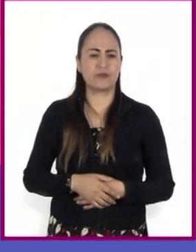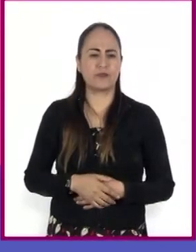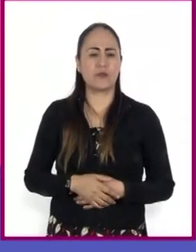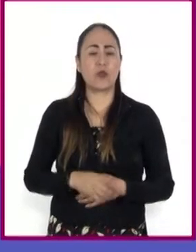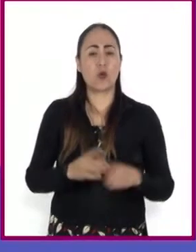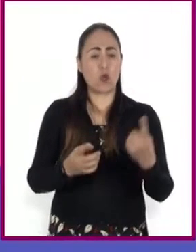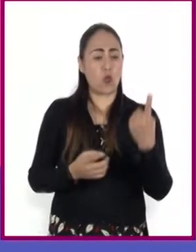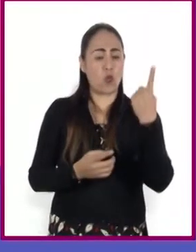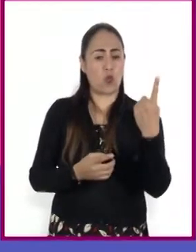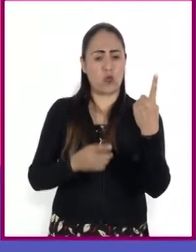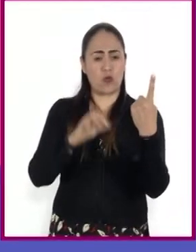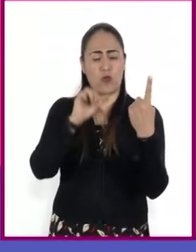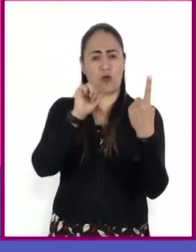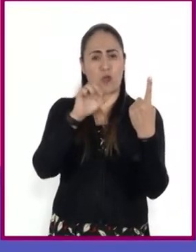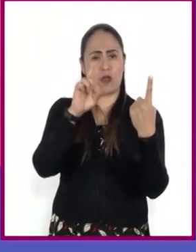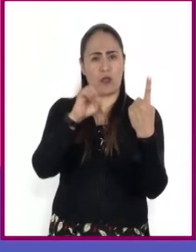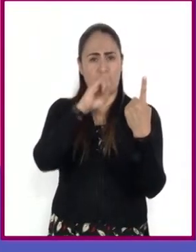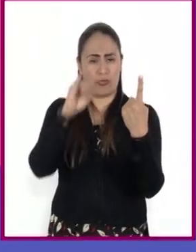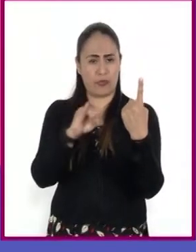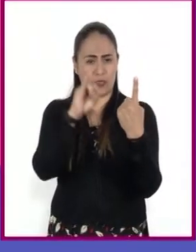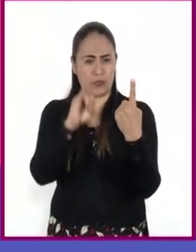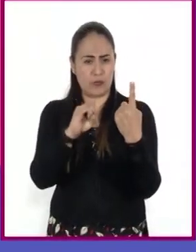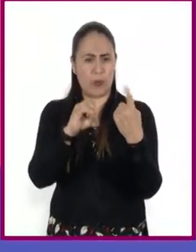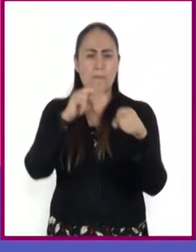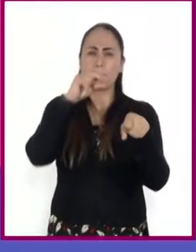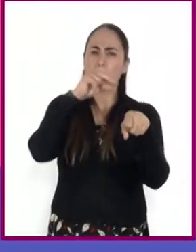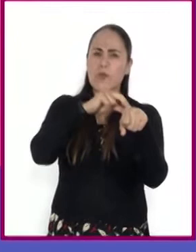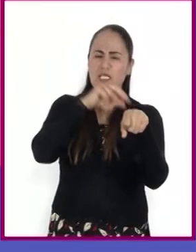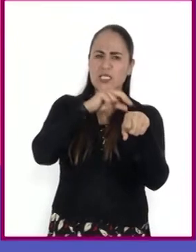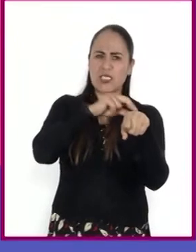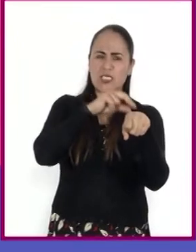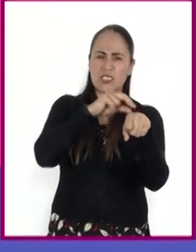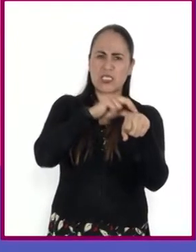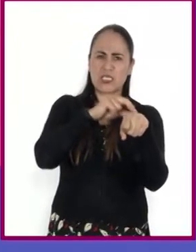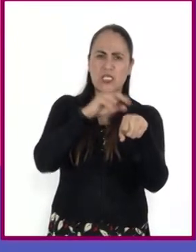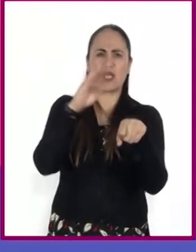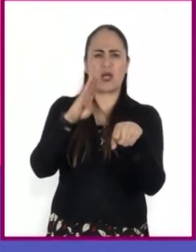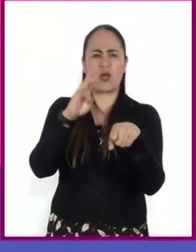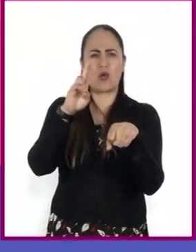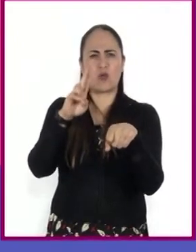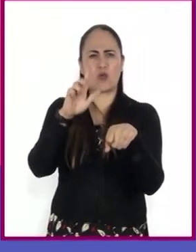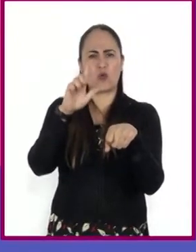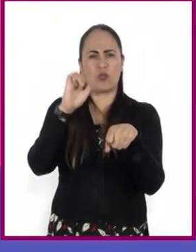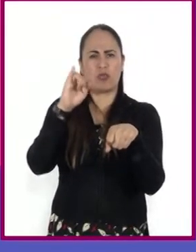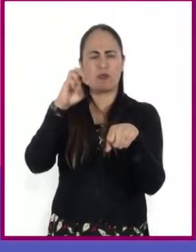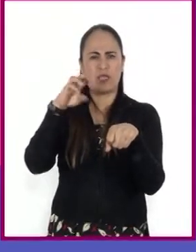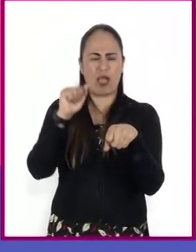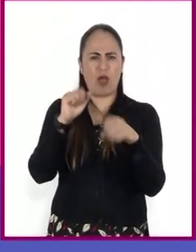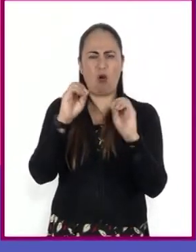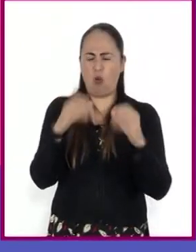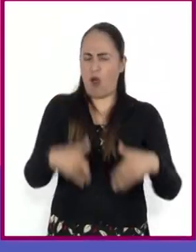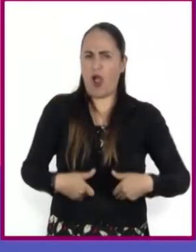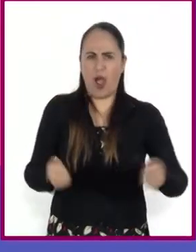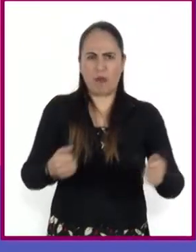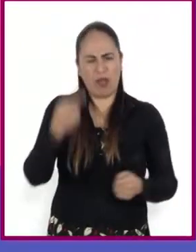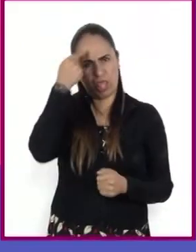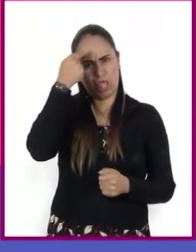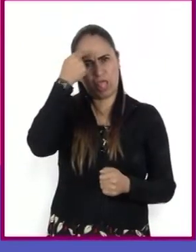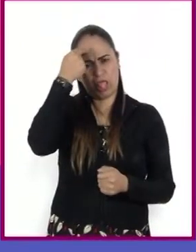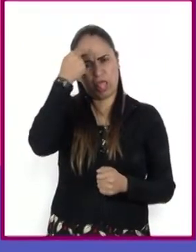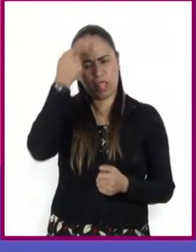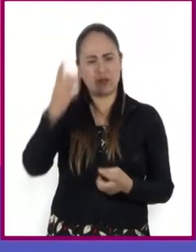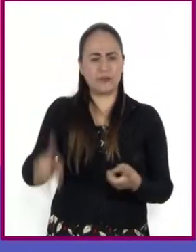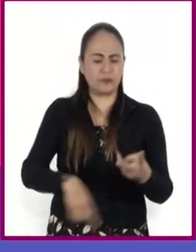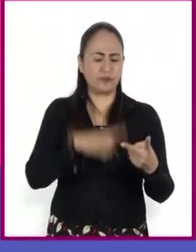1. Adjetivo. En medicina, de la bulimia o relacionado con esta hambre patológica. Y